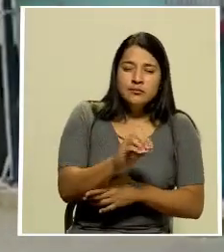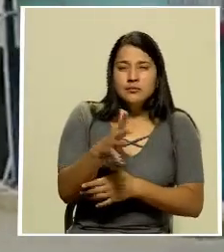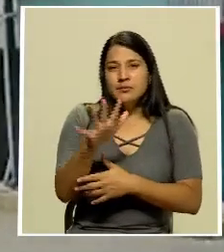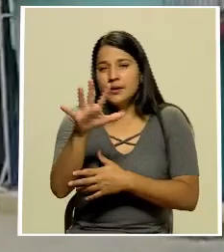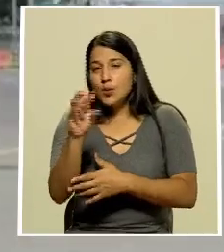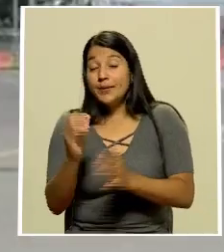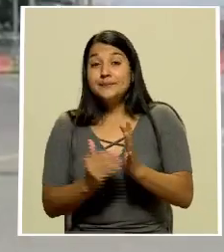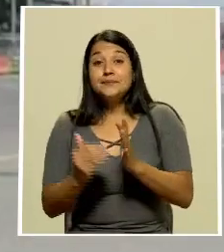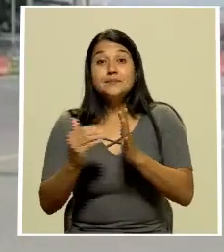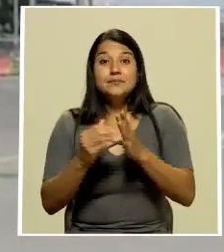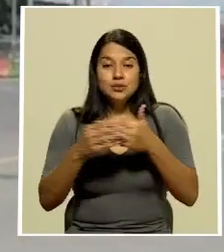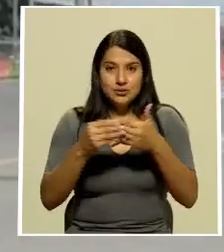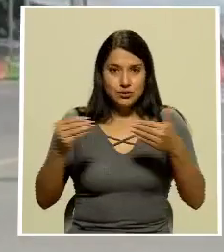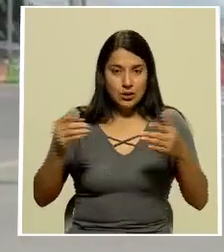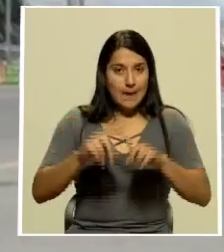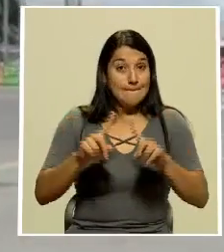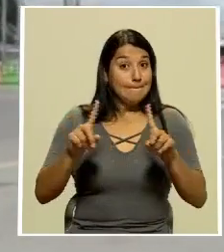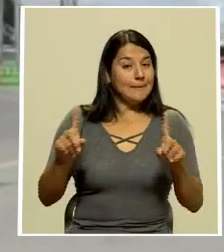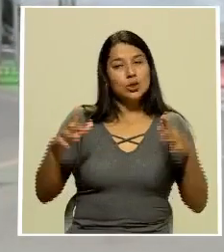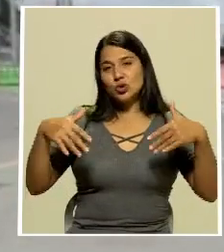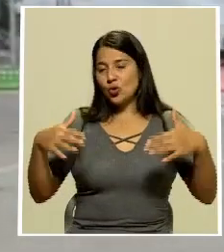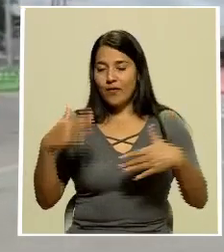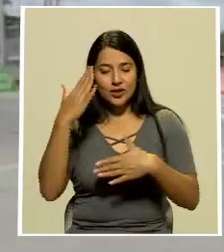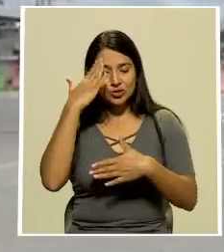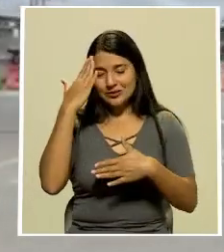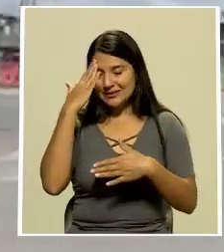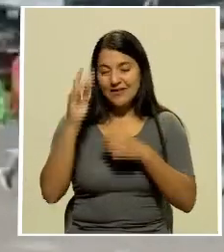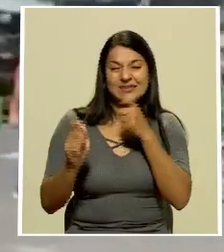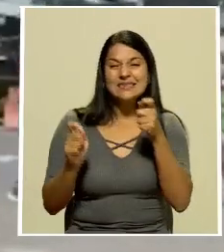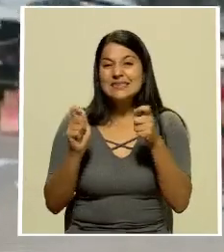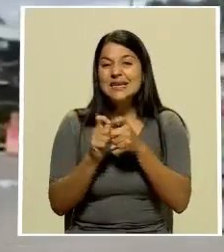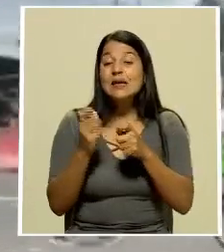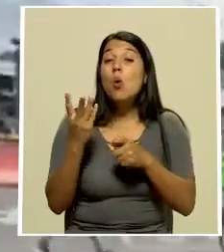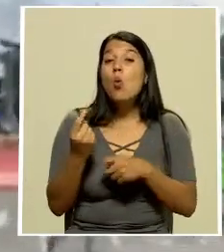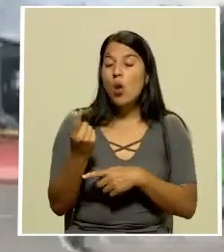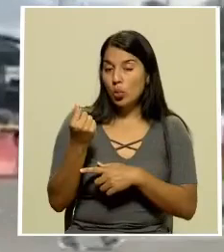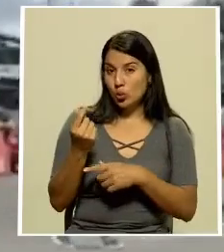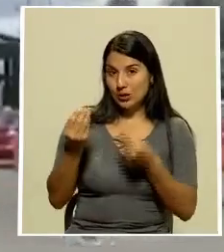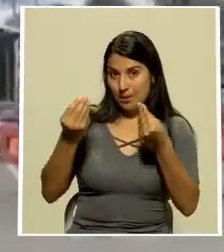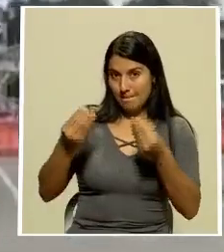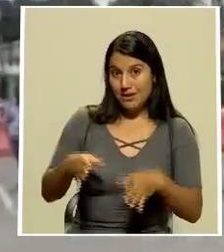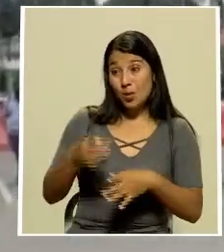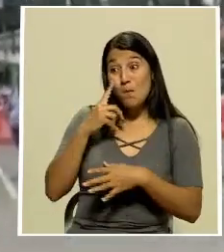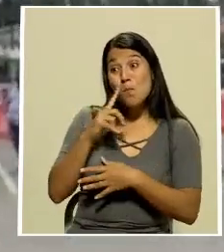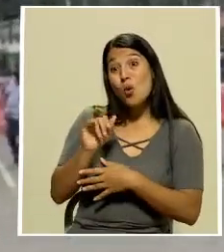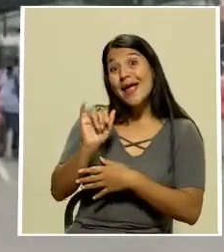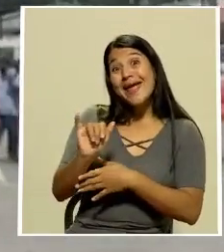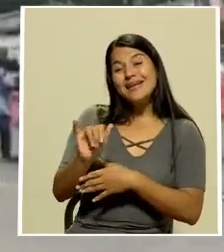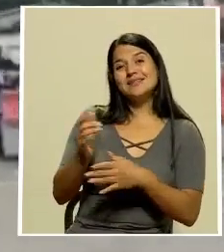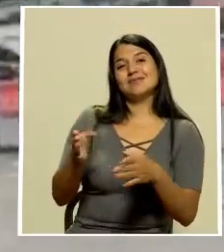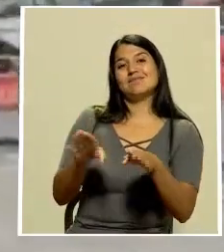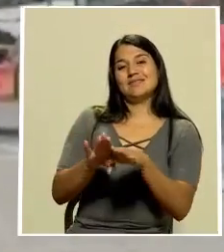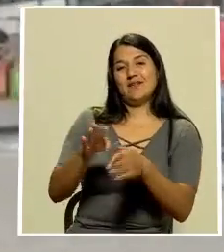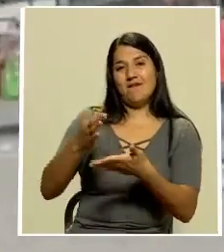50 millones de dólares. Sin embargo, pues no hay una manera específica de comprobar las cuantiosas pérdidas que se están dando cada día que